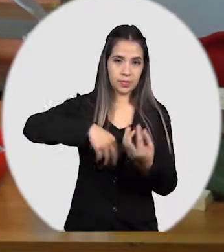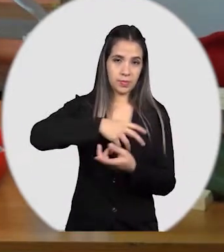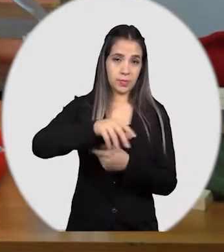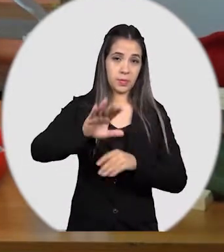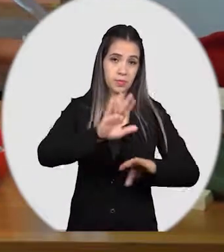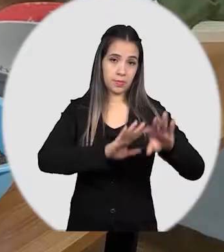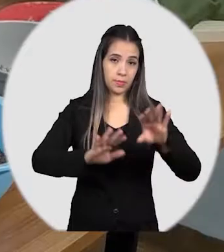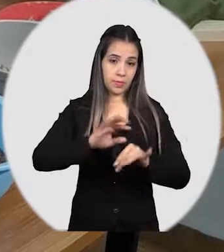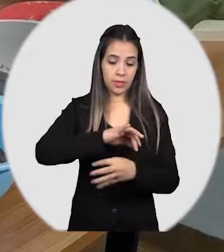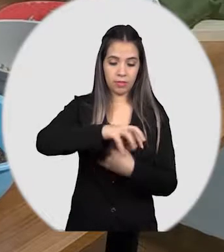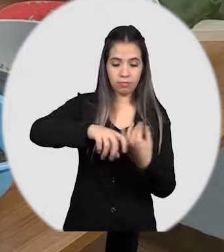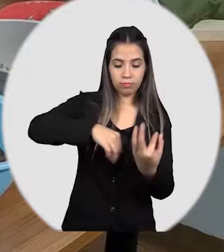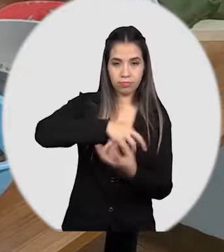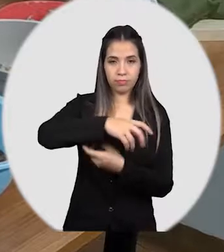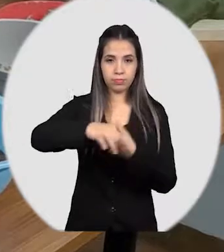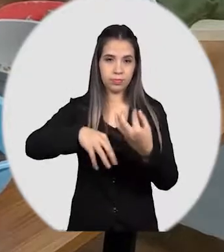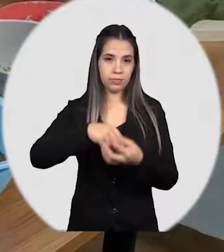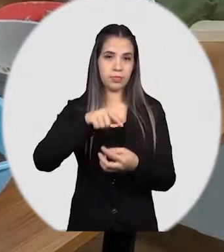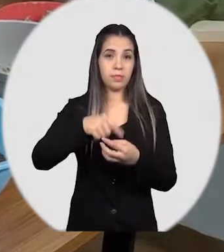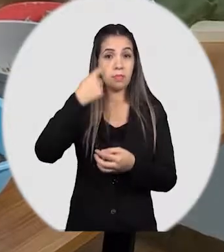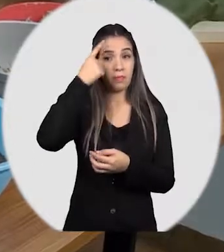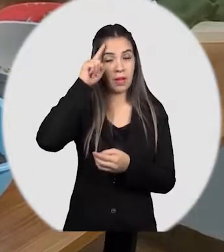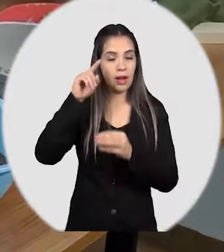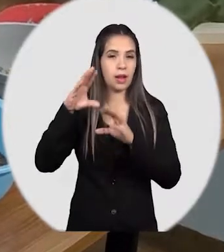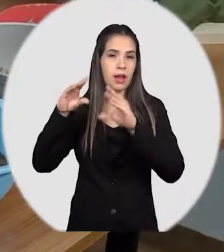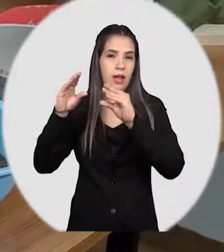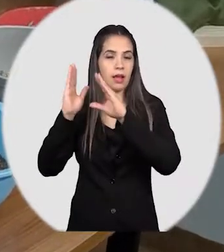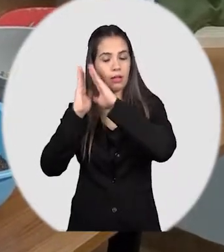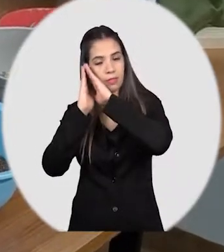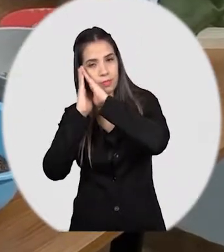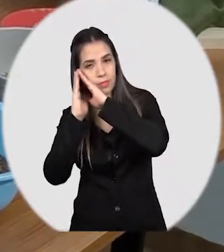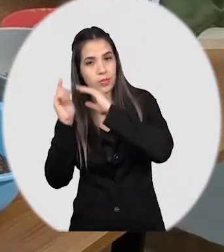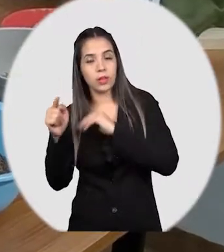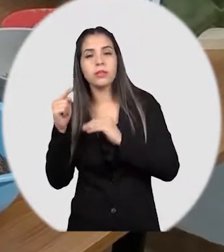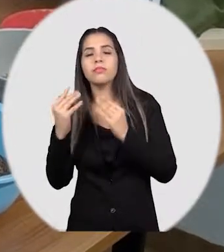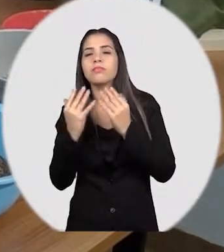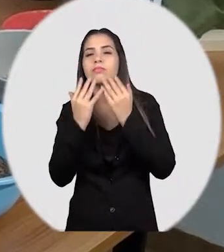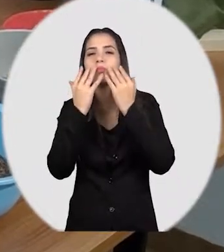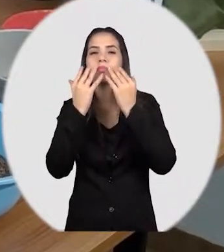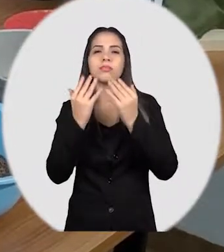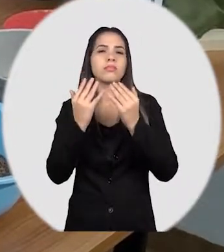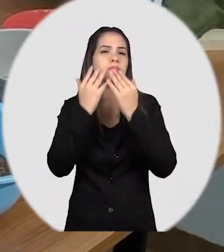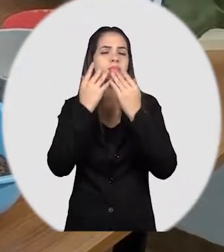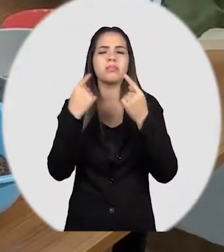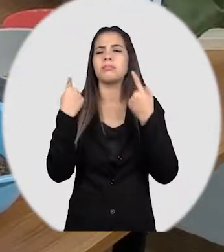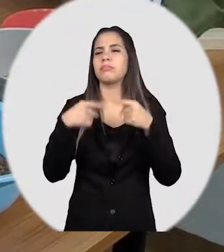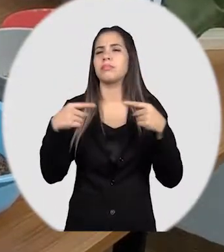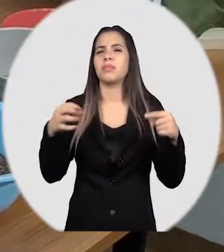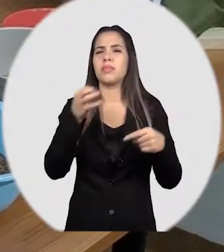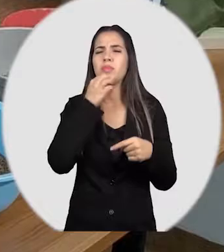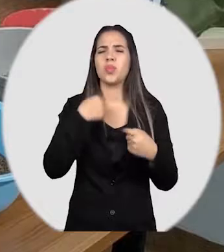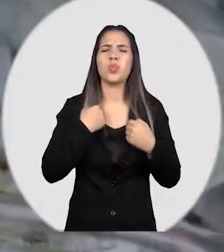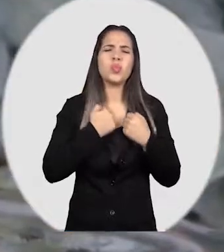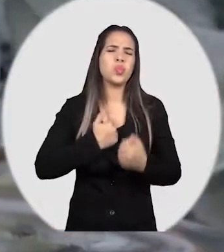de semilla, que nos sirve para aliviar todo tipo de dolencias musculares,